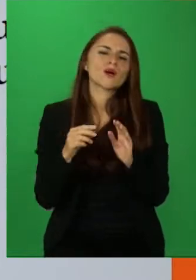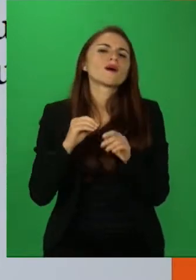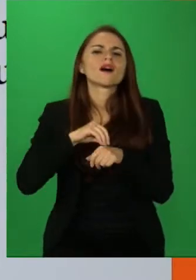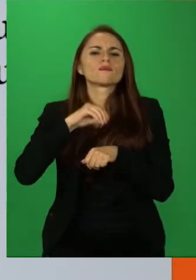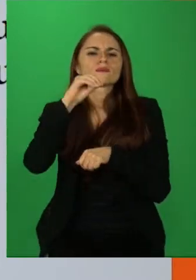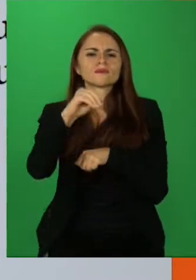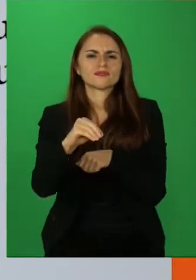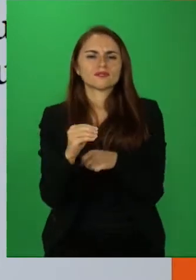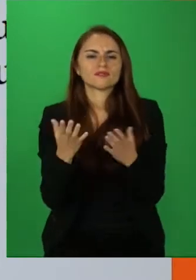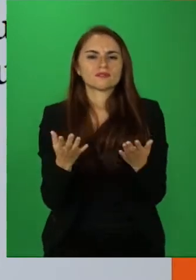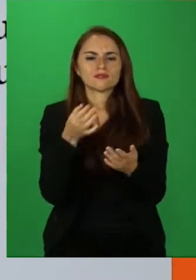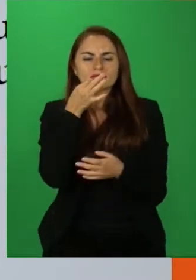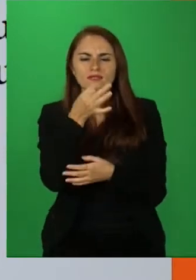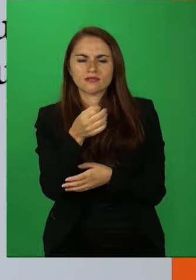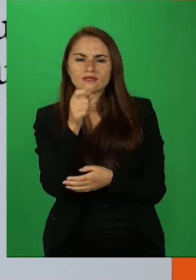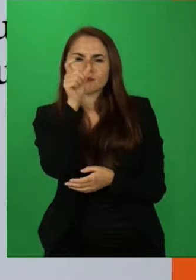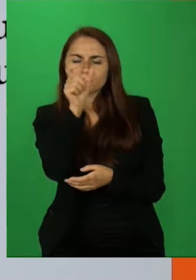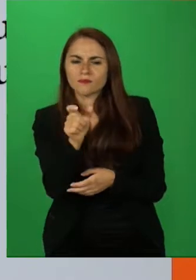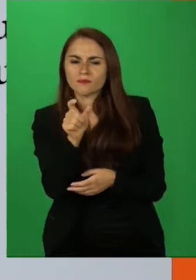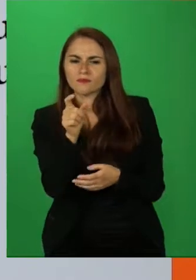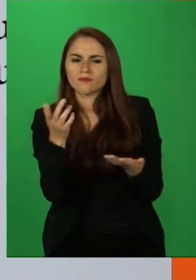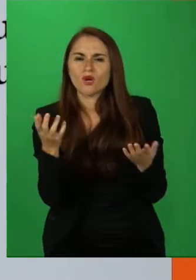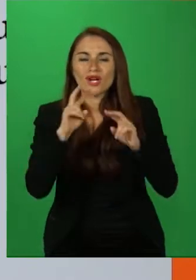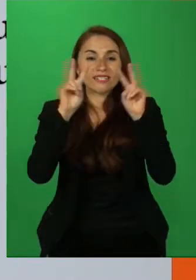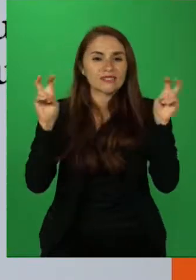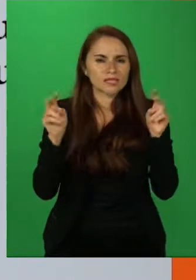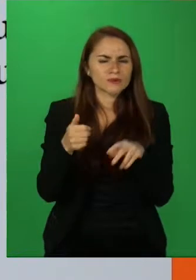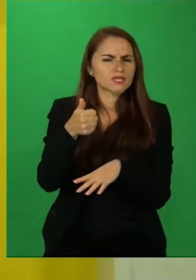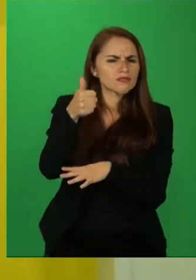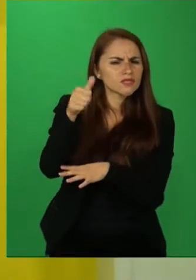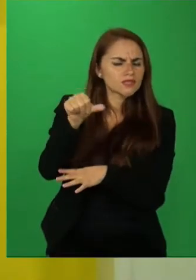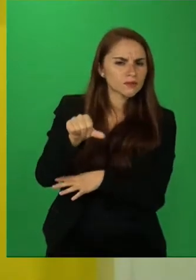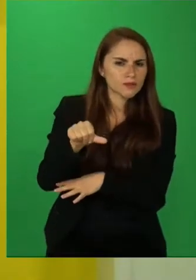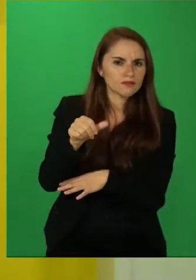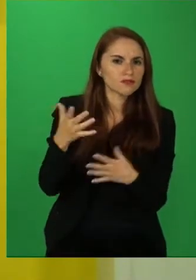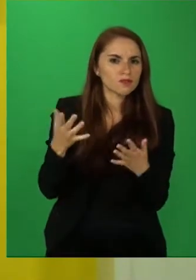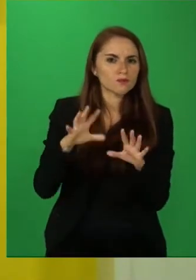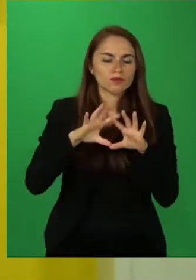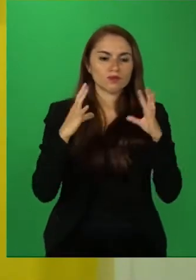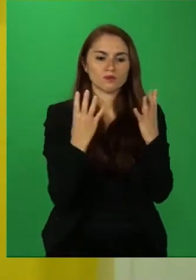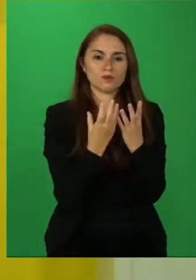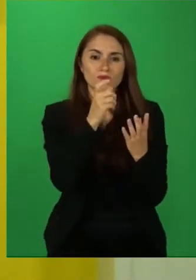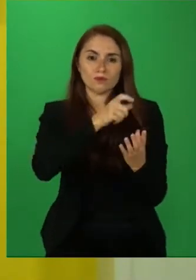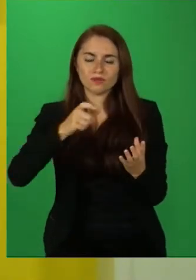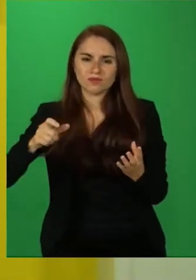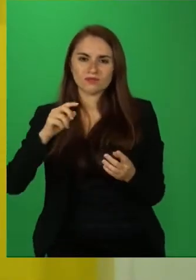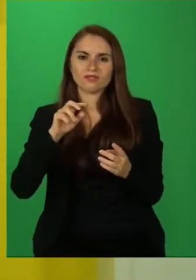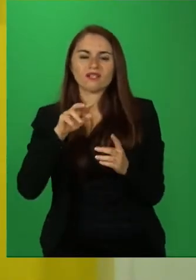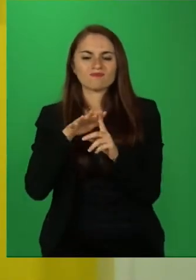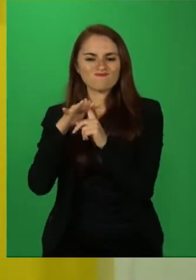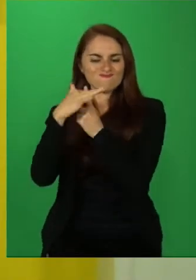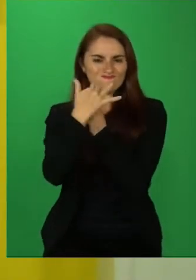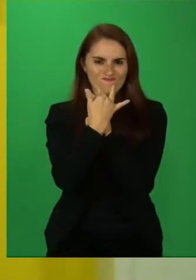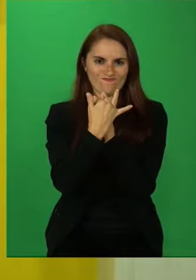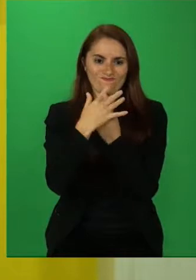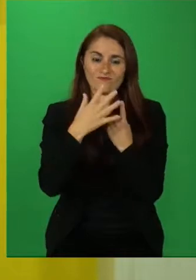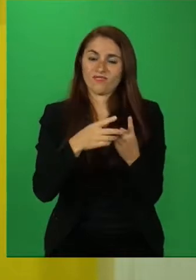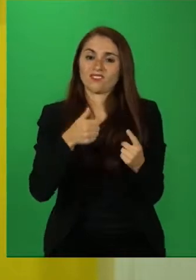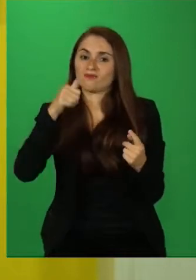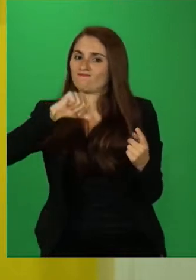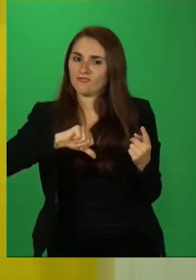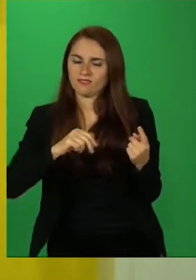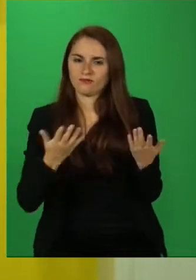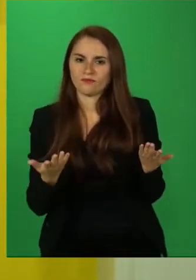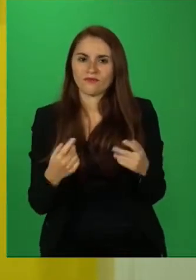es valorar, decirnos, juzgarnos de que somos egocéntricos. En este caso, el paso 4,